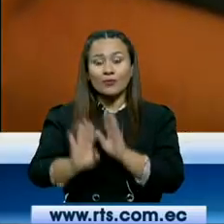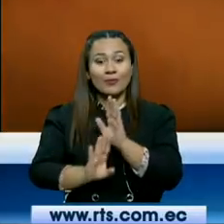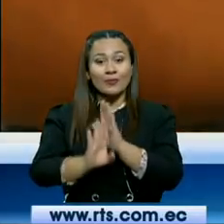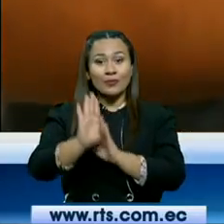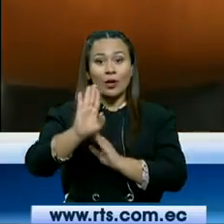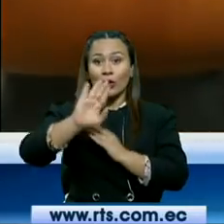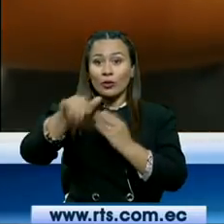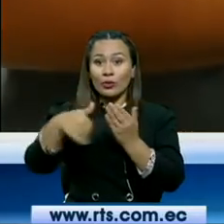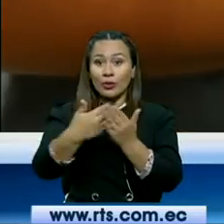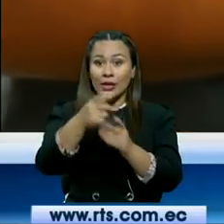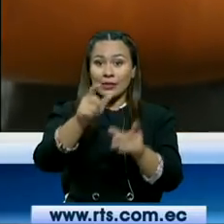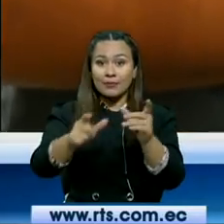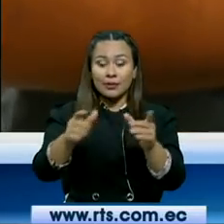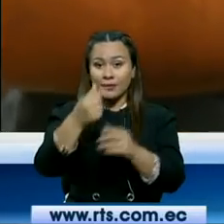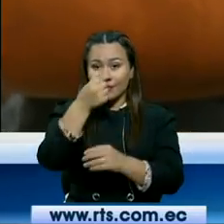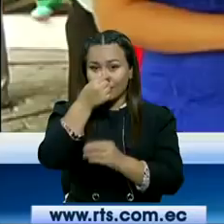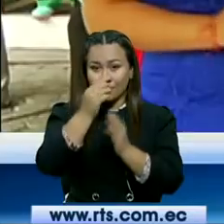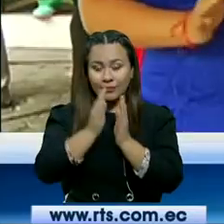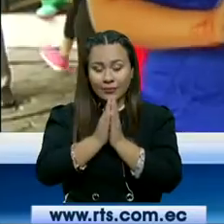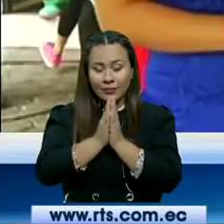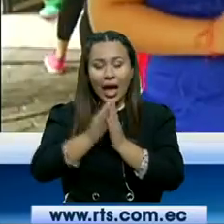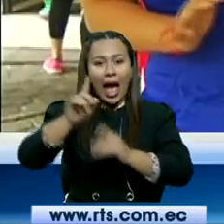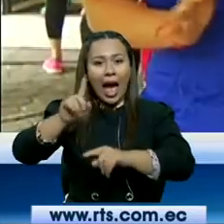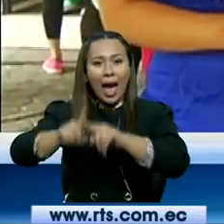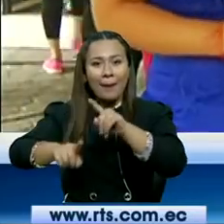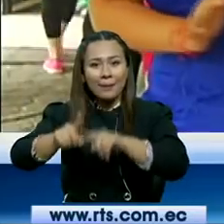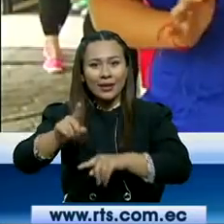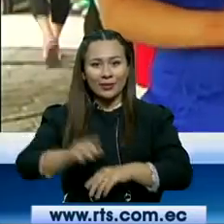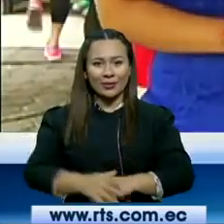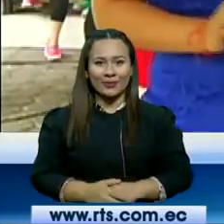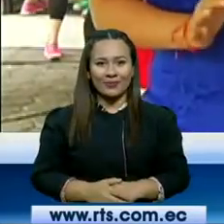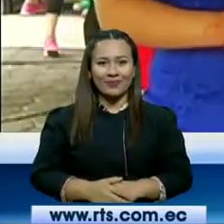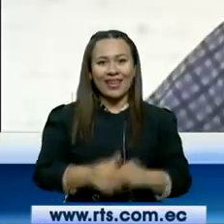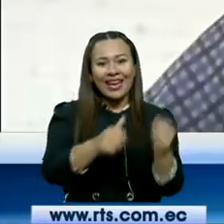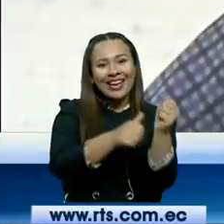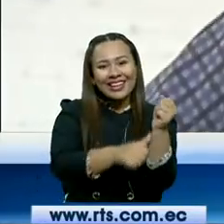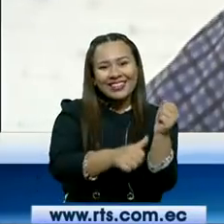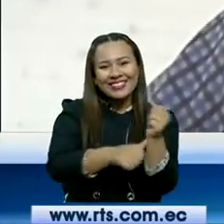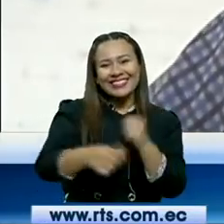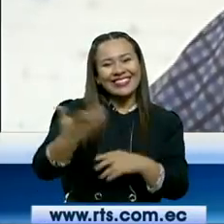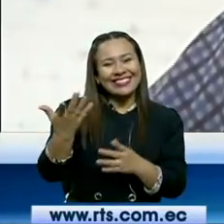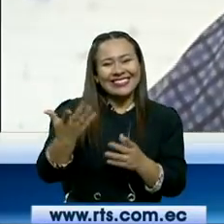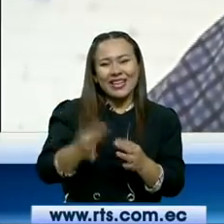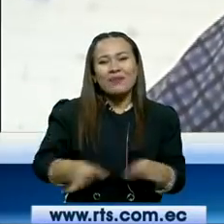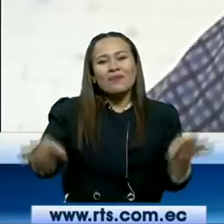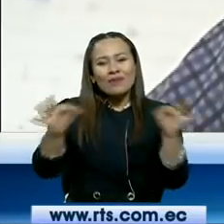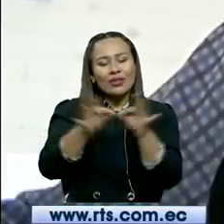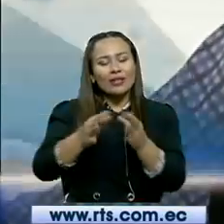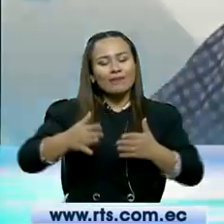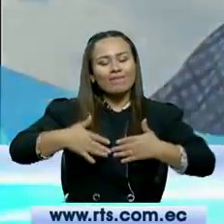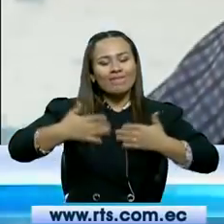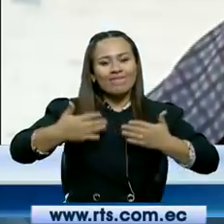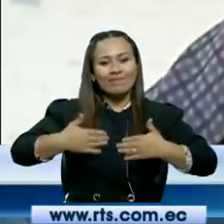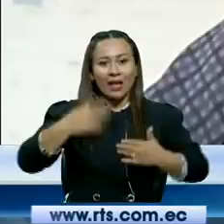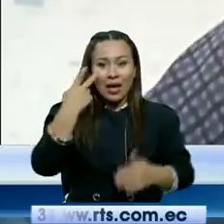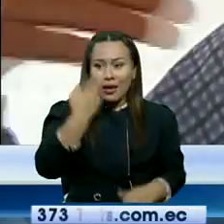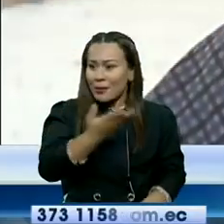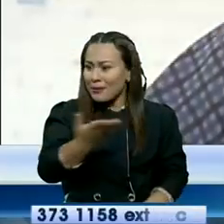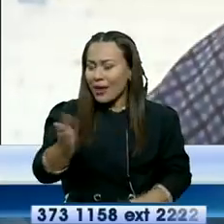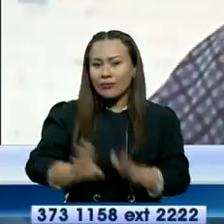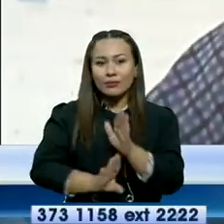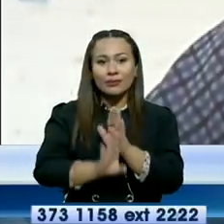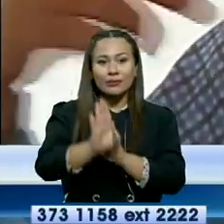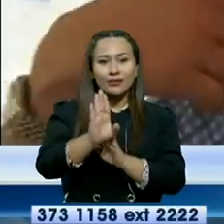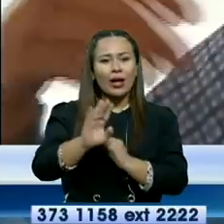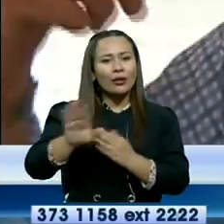todos recibimos la Navidad entre amigos, entre hermanos. Y eso es lo importante, la satisfacción de ver crecer a los demás y a quienes lo